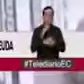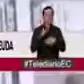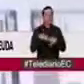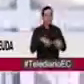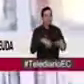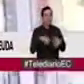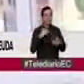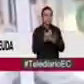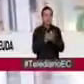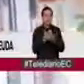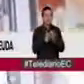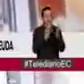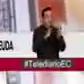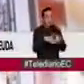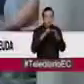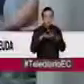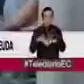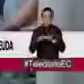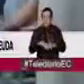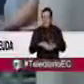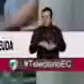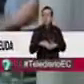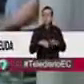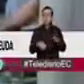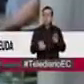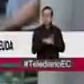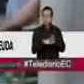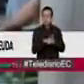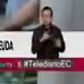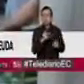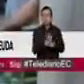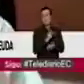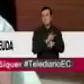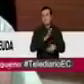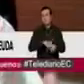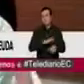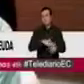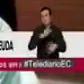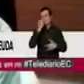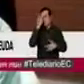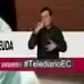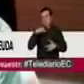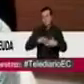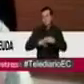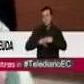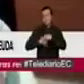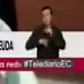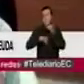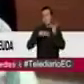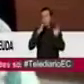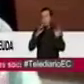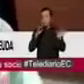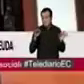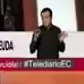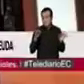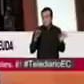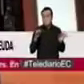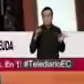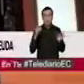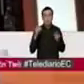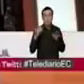actividades económicas, según sus datos, tienen variación negativa producto de la pandemia. Es muy importante que haya crédito y liquidez, eso está muy bien.